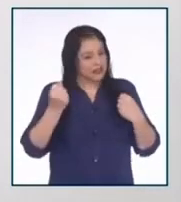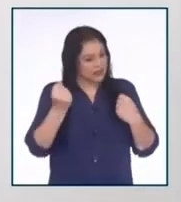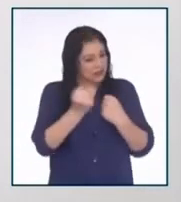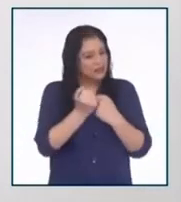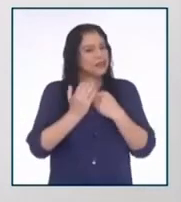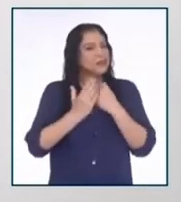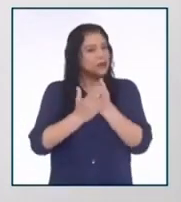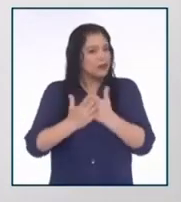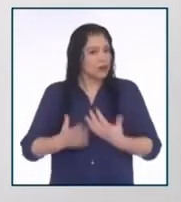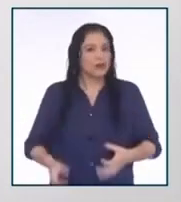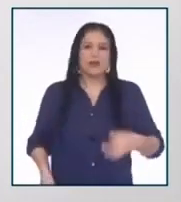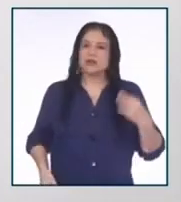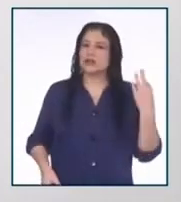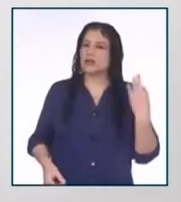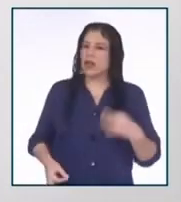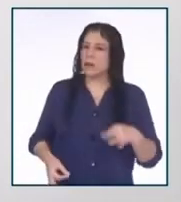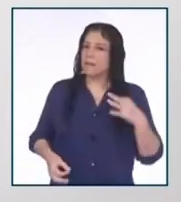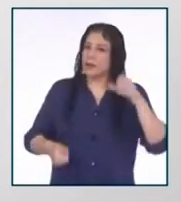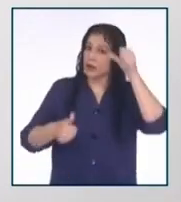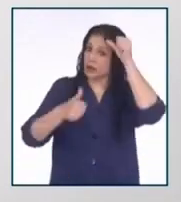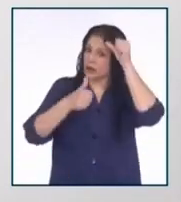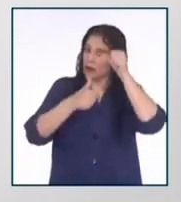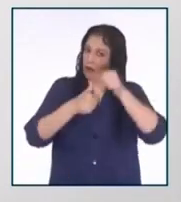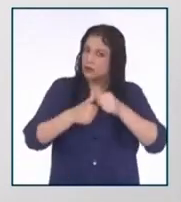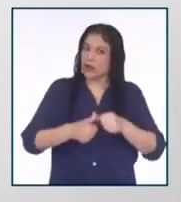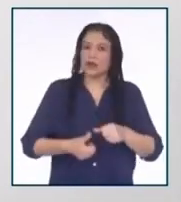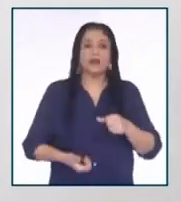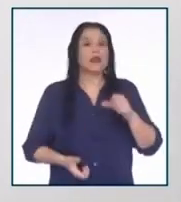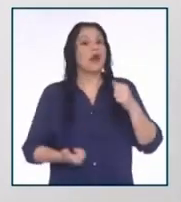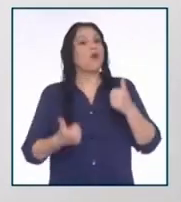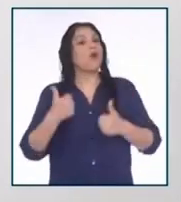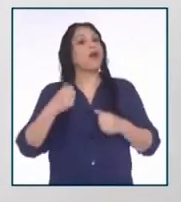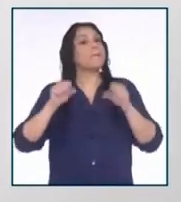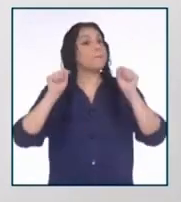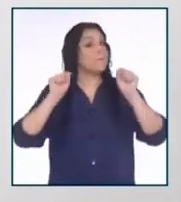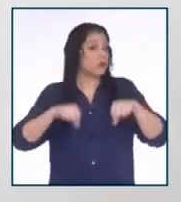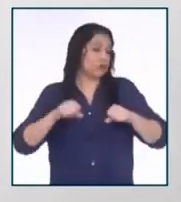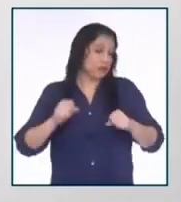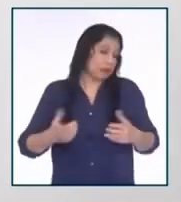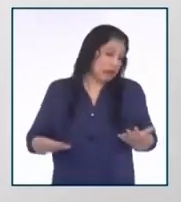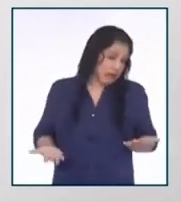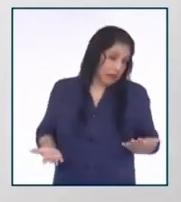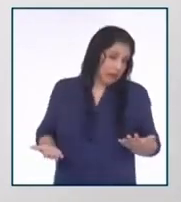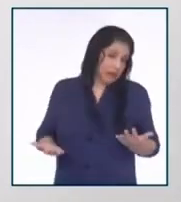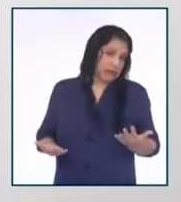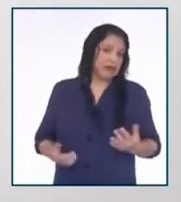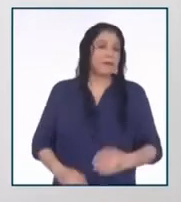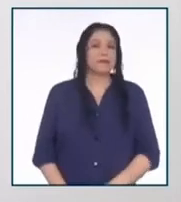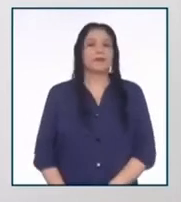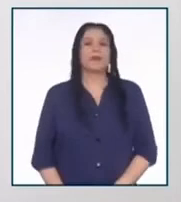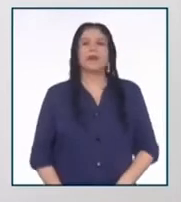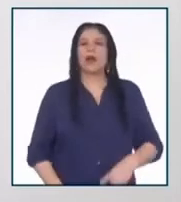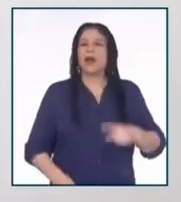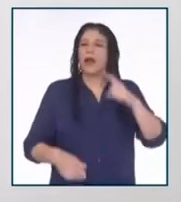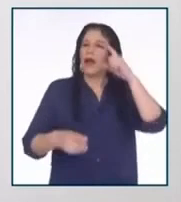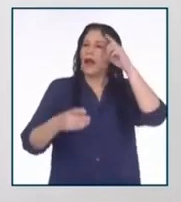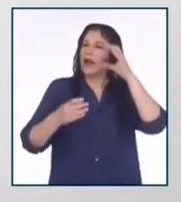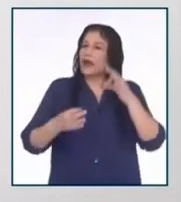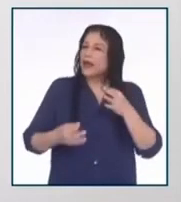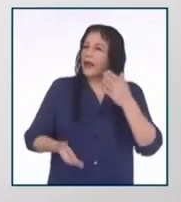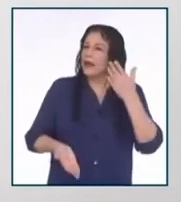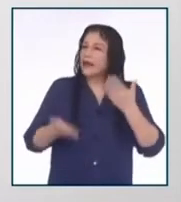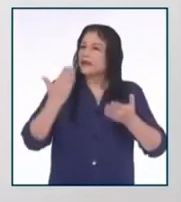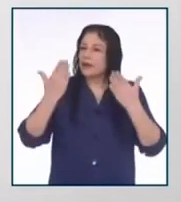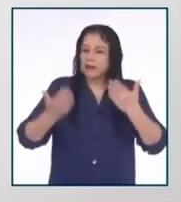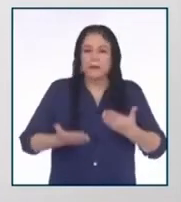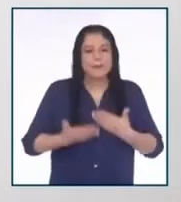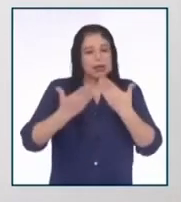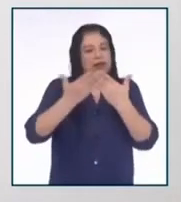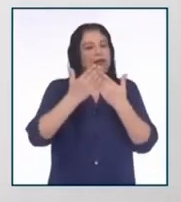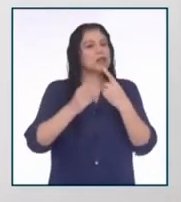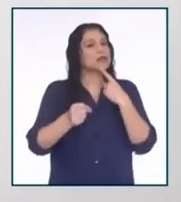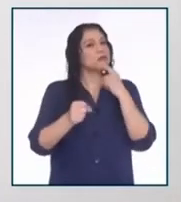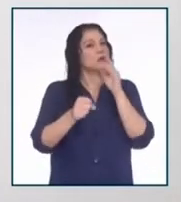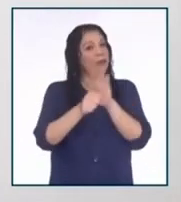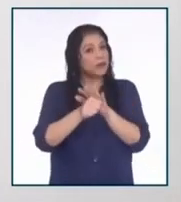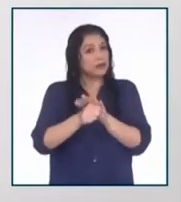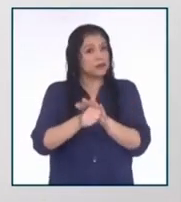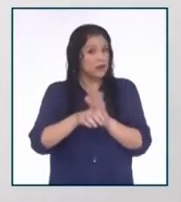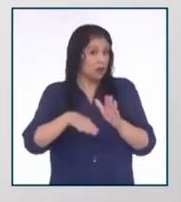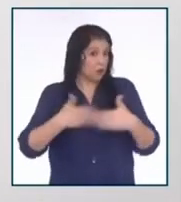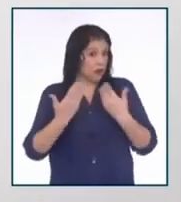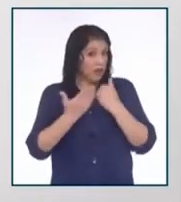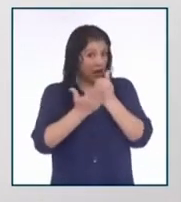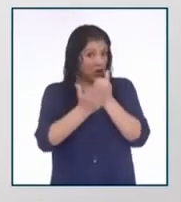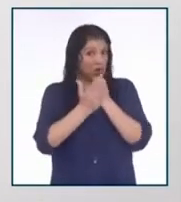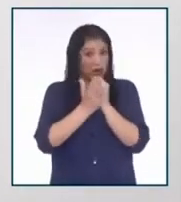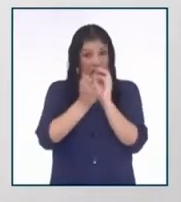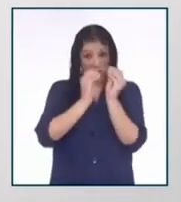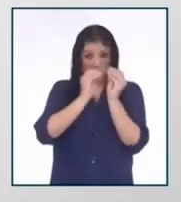ayuda, siempre teniendo en cuenta las posibilidades. ¿Creen que plantearse algunos compromisos les ayudará